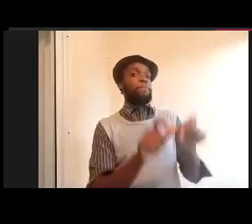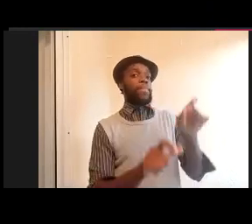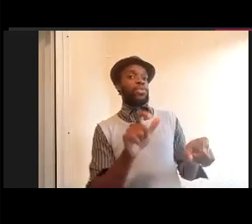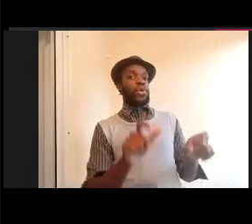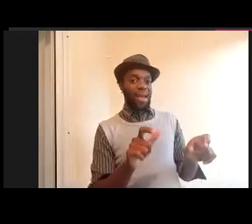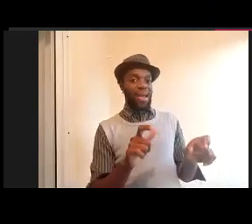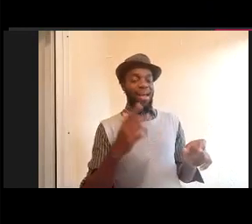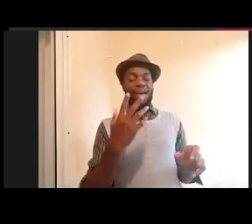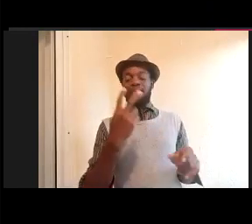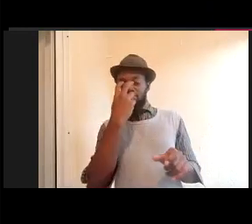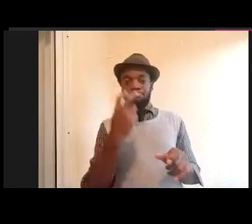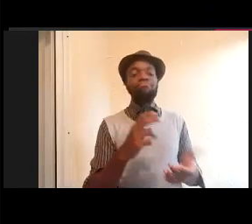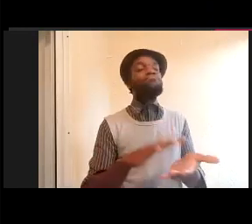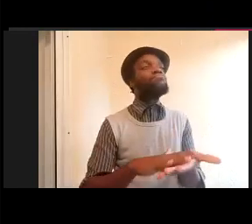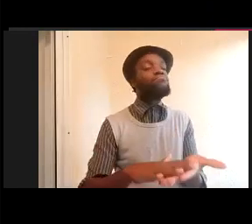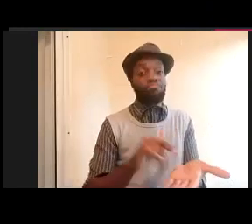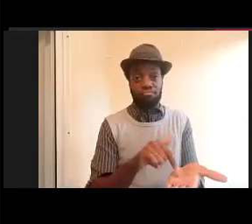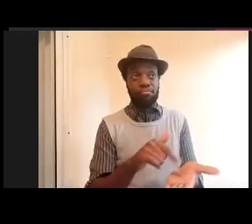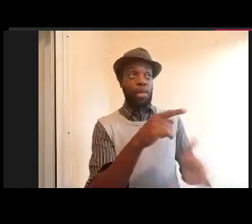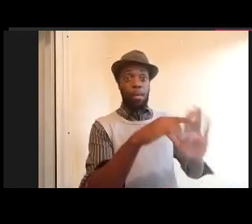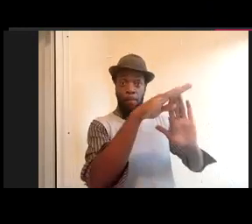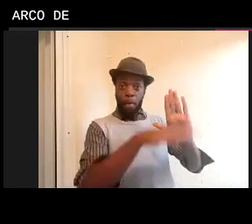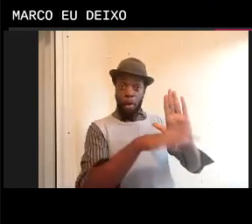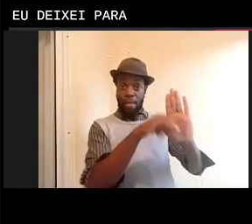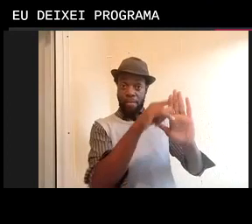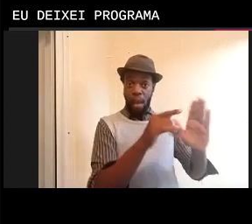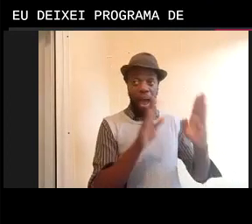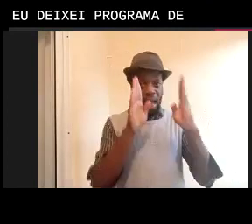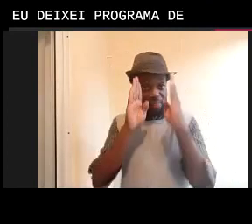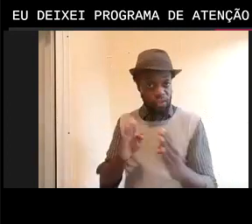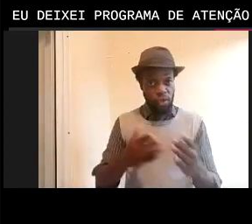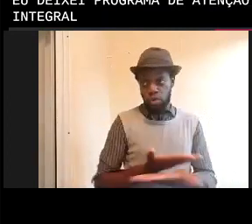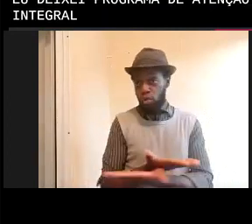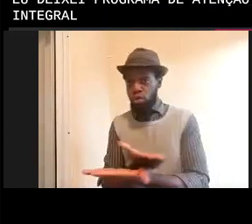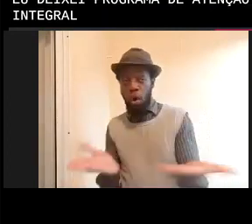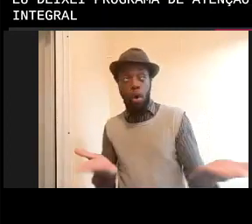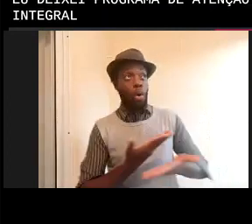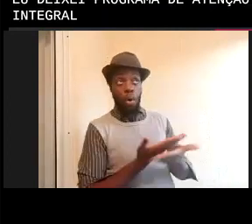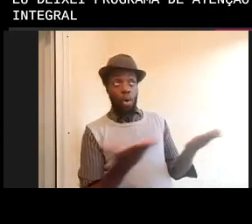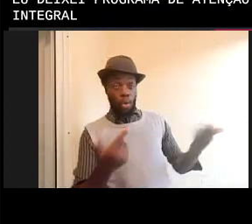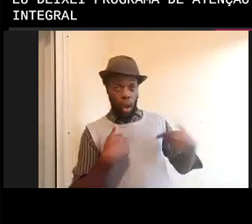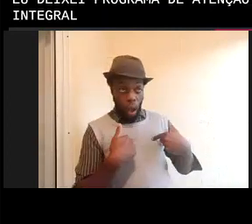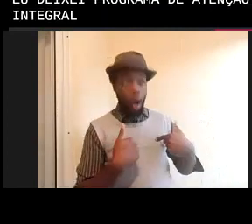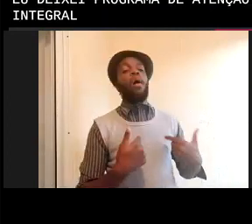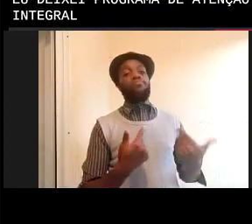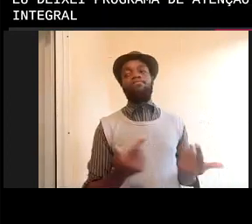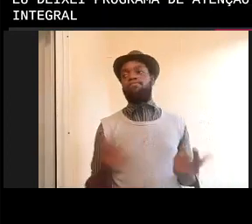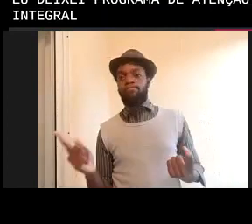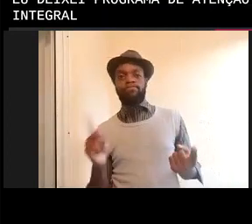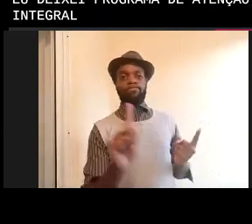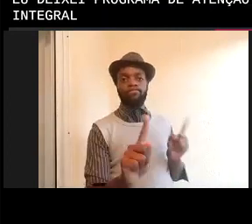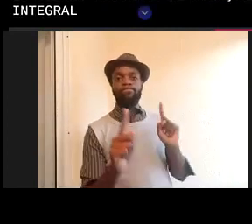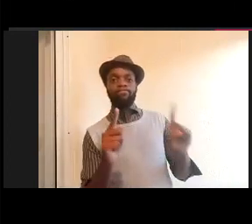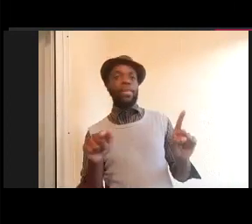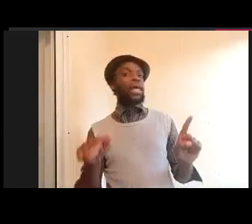visual, para que en el marco de este programa de atención integral las personas con discapacidad puedan ellos elegir